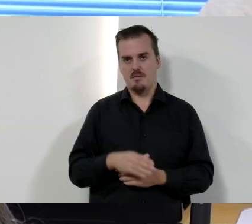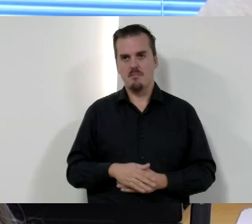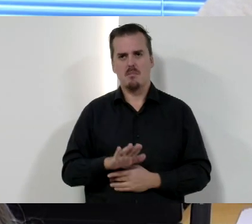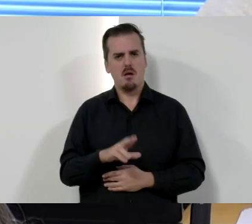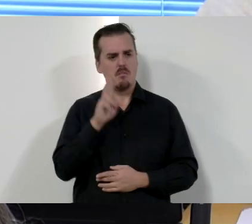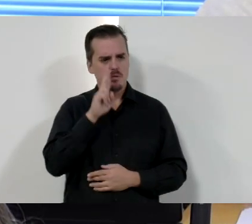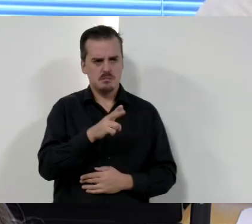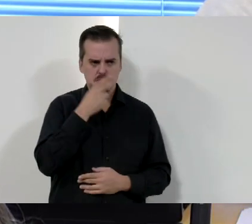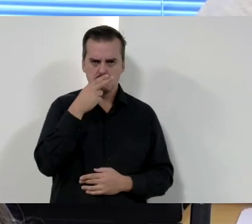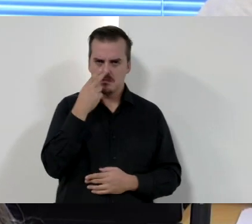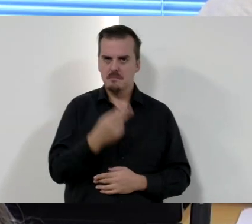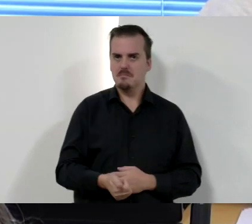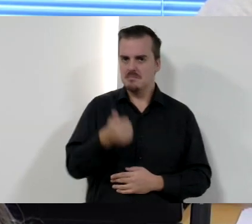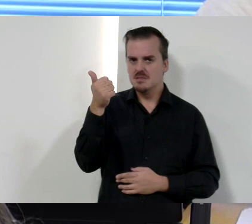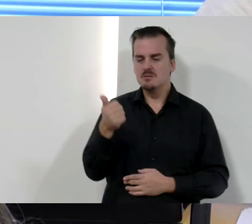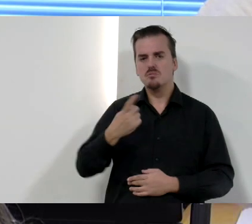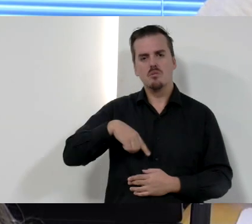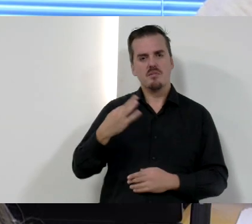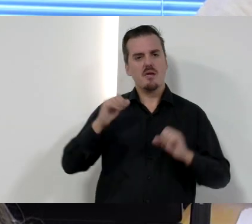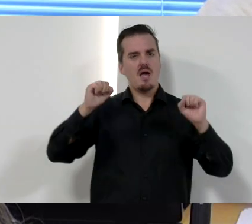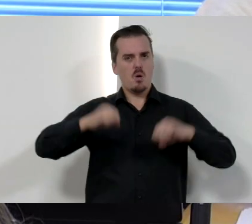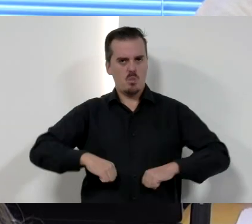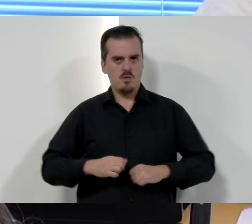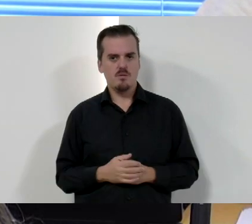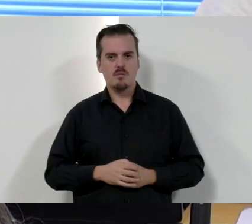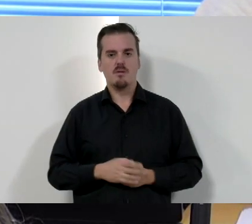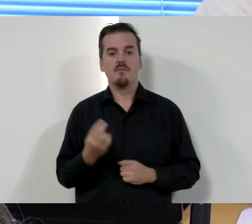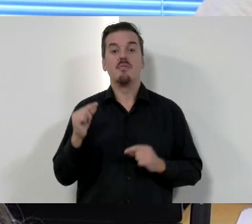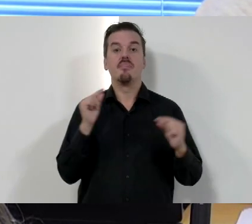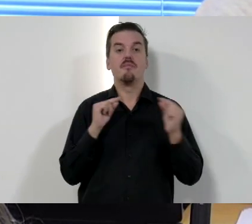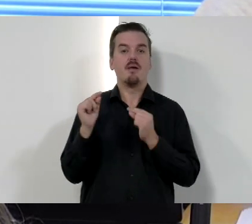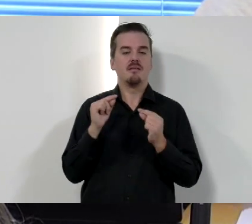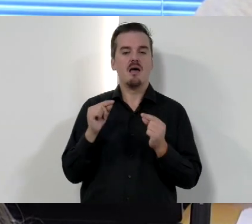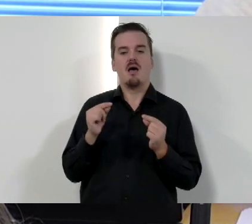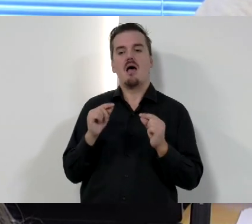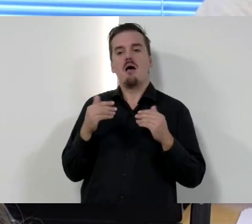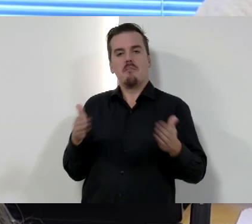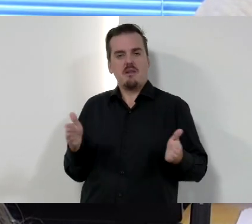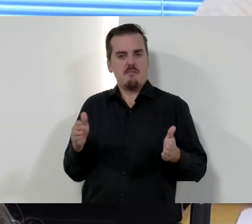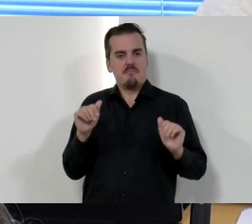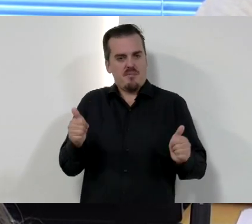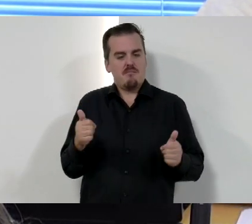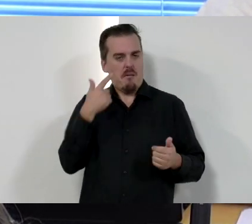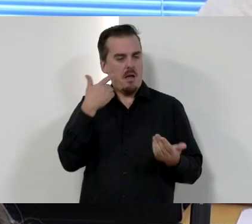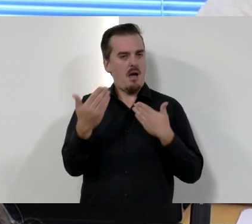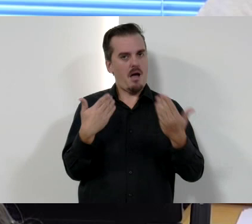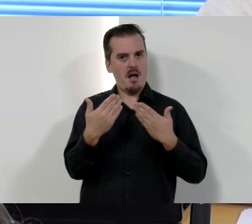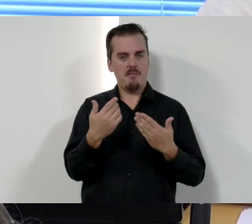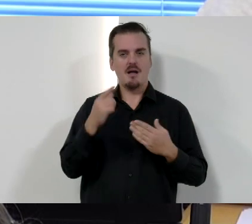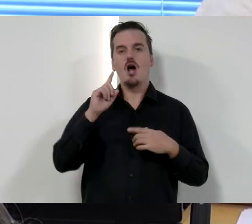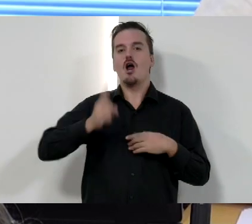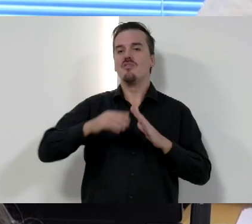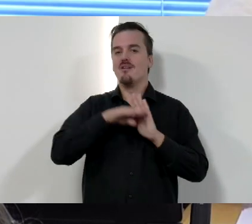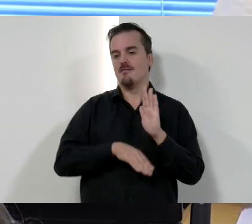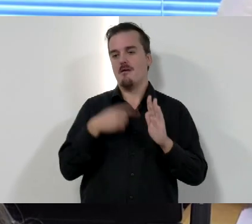más interesante que acordemos abrir el debate en torno a las ordenanzas y que sea un acuerdo político